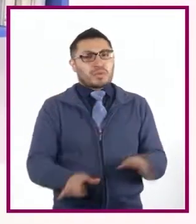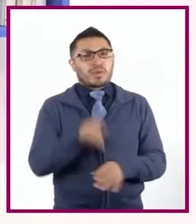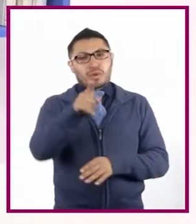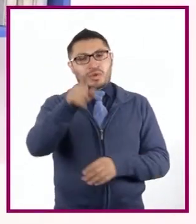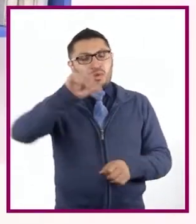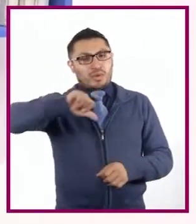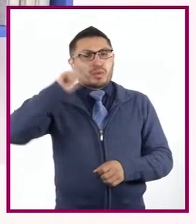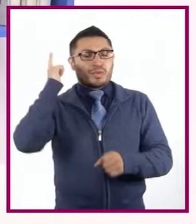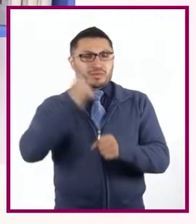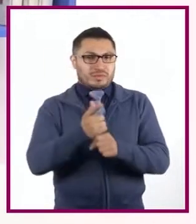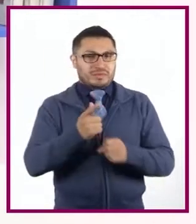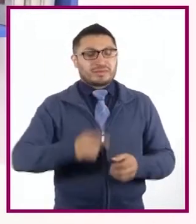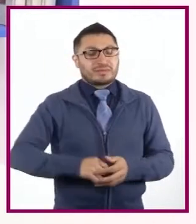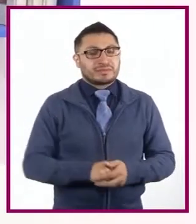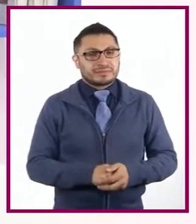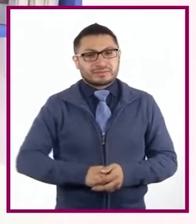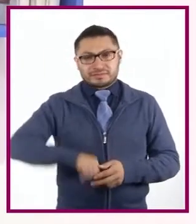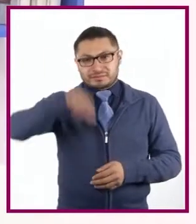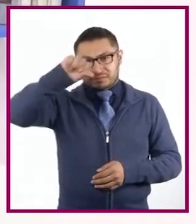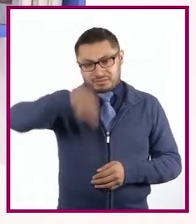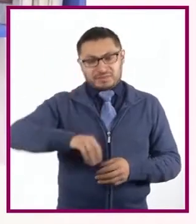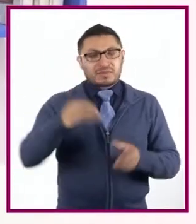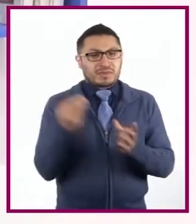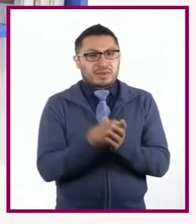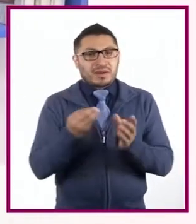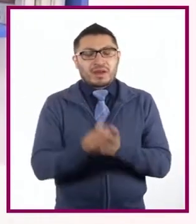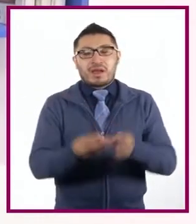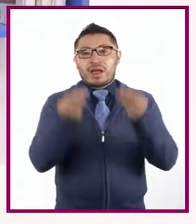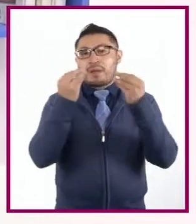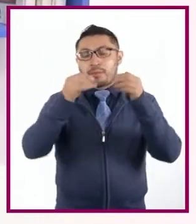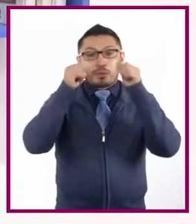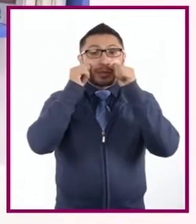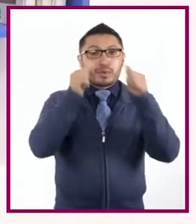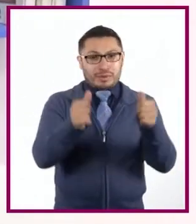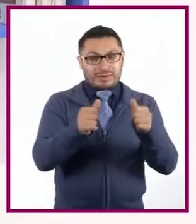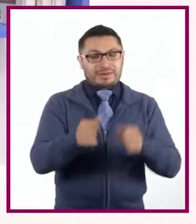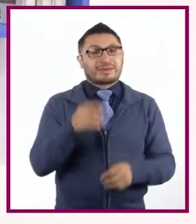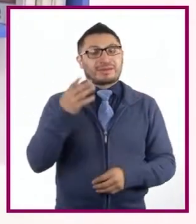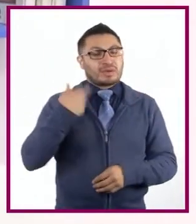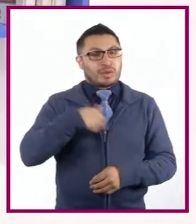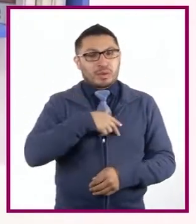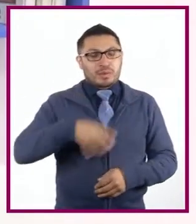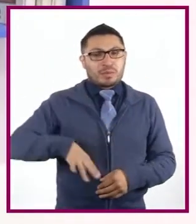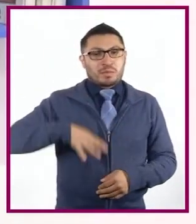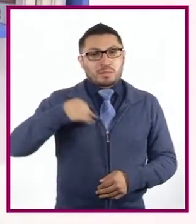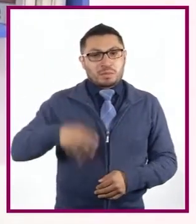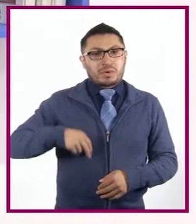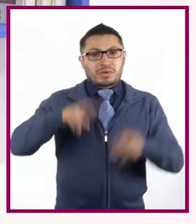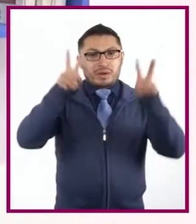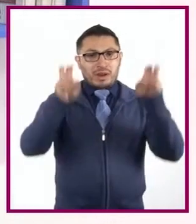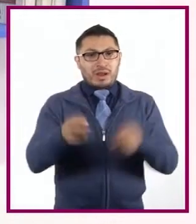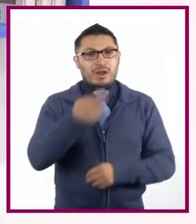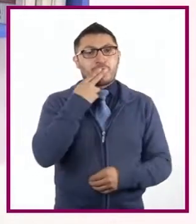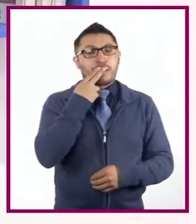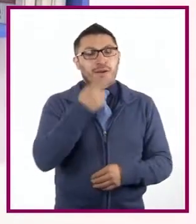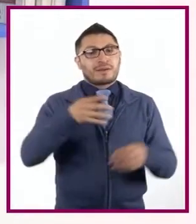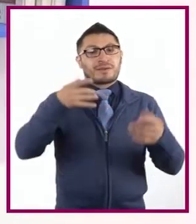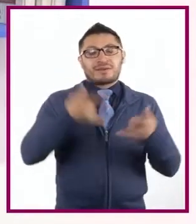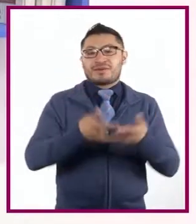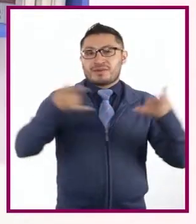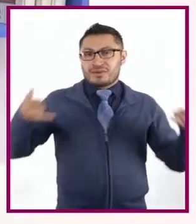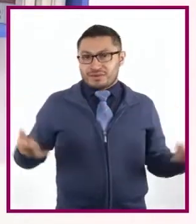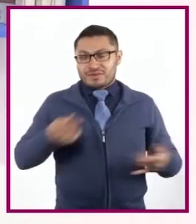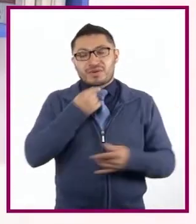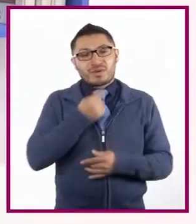descubrir. Durante la sesión, estén muy atentos, pues trataremos el tema utilizando cuentos